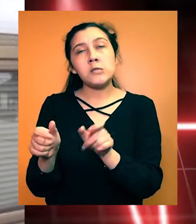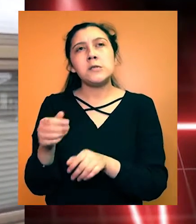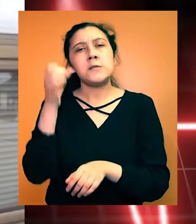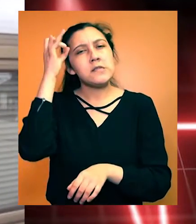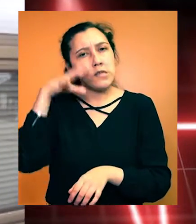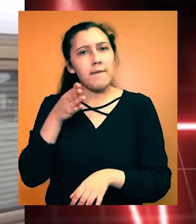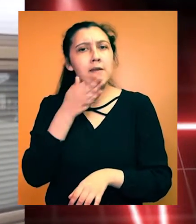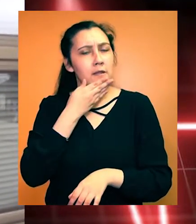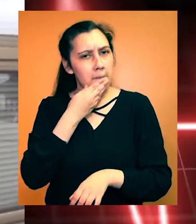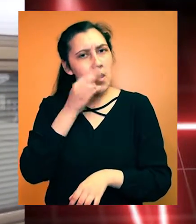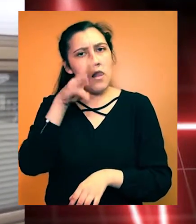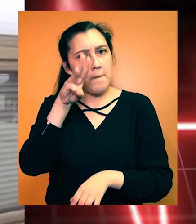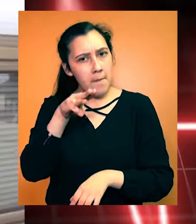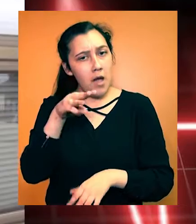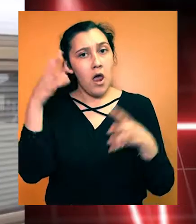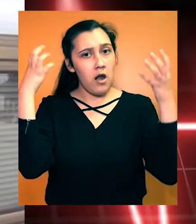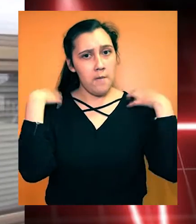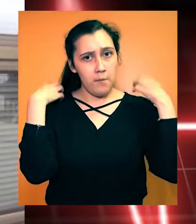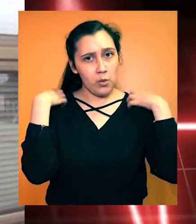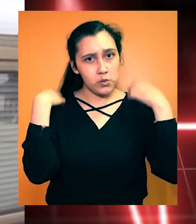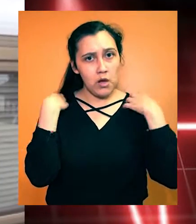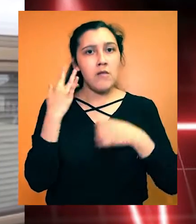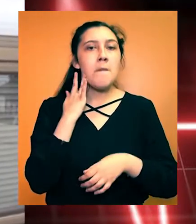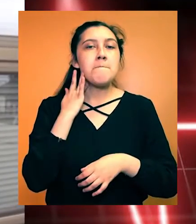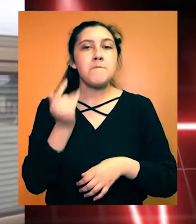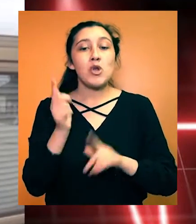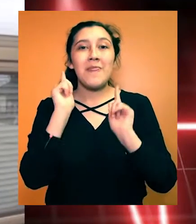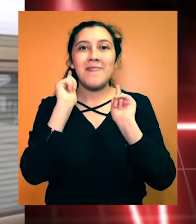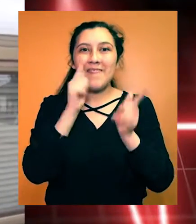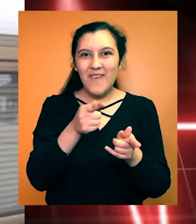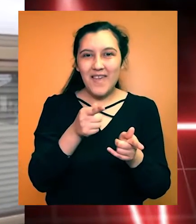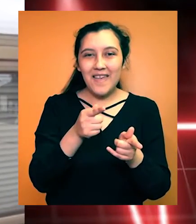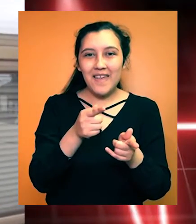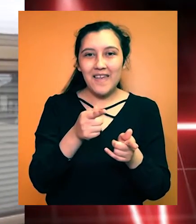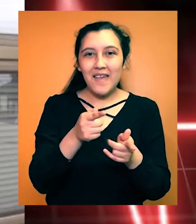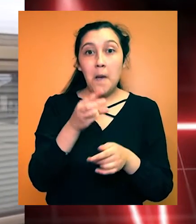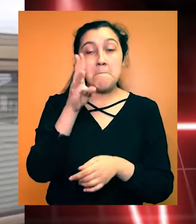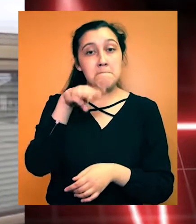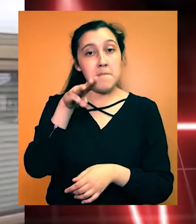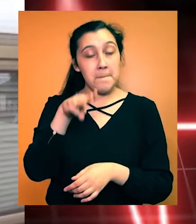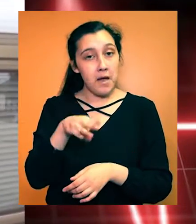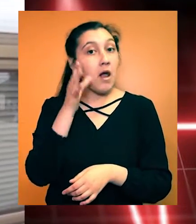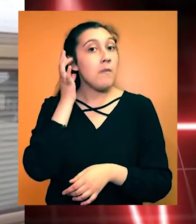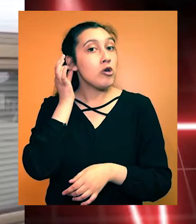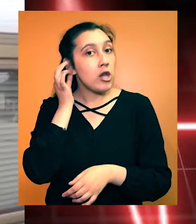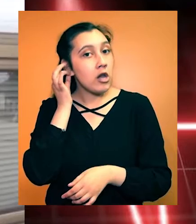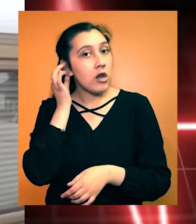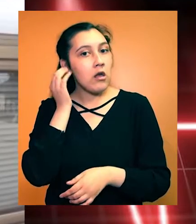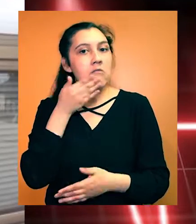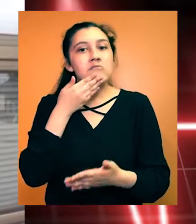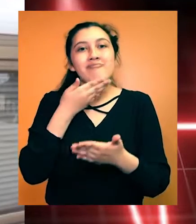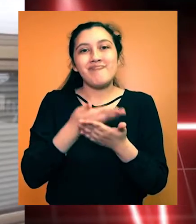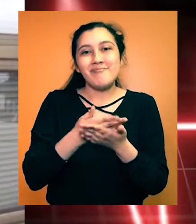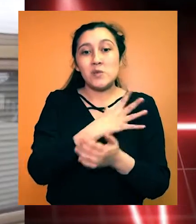de responsabilidad, porque la primera obligación, el primer deber de una mujer es cuando tiene sus hijos, cuidar